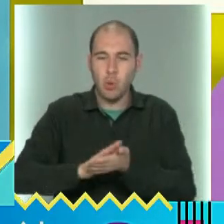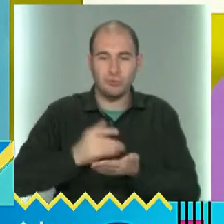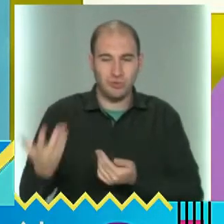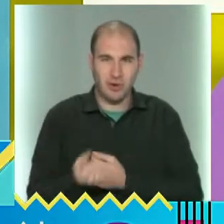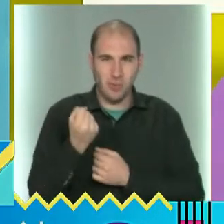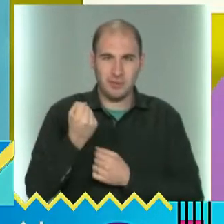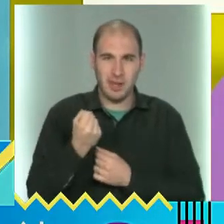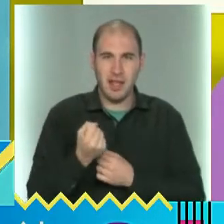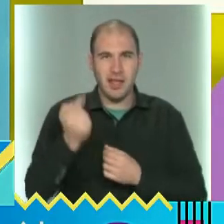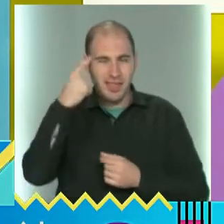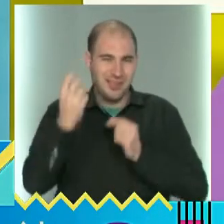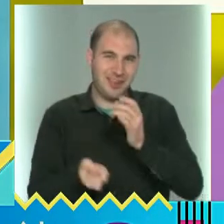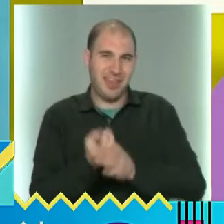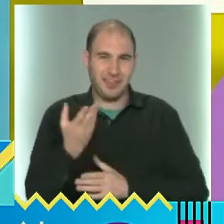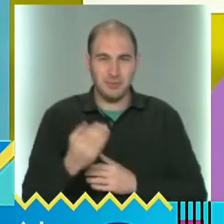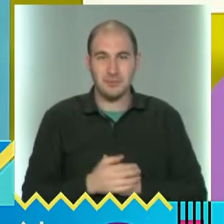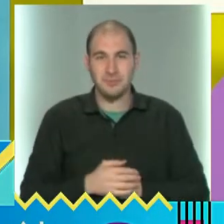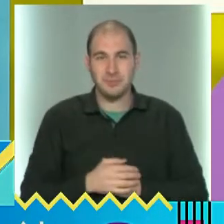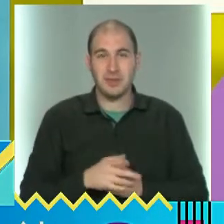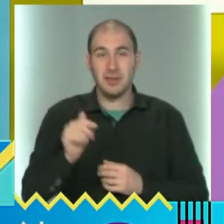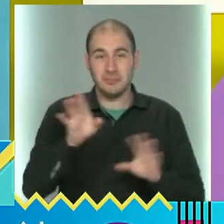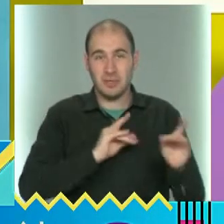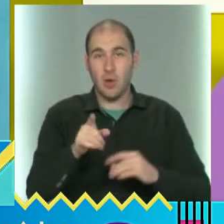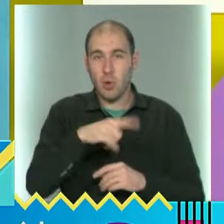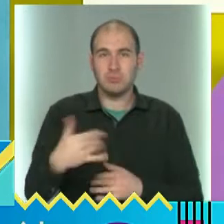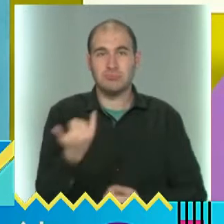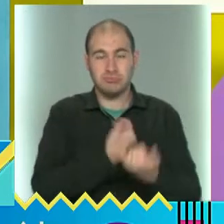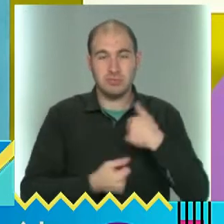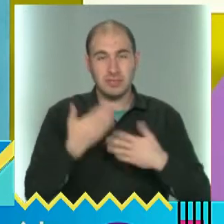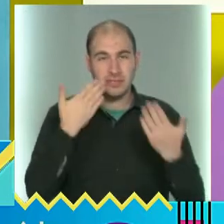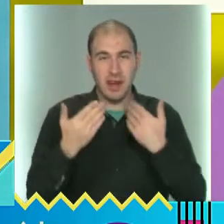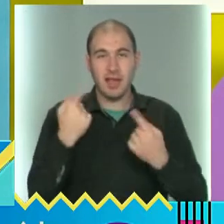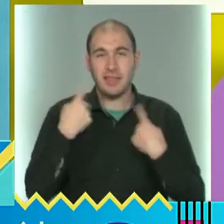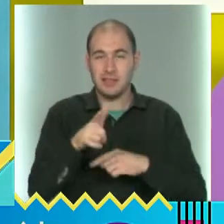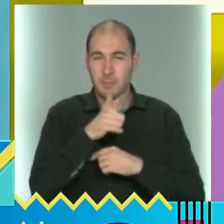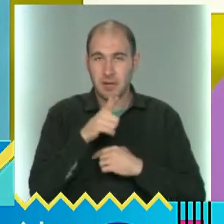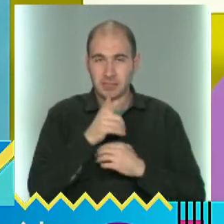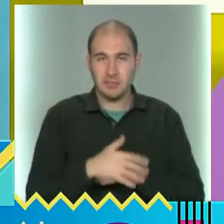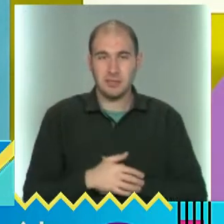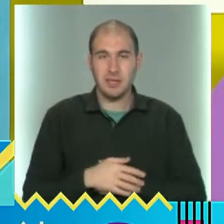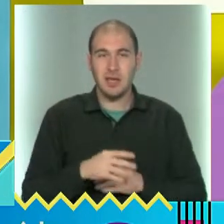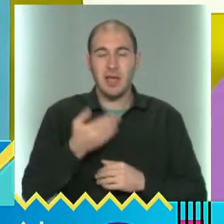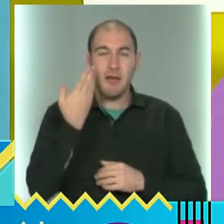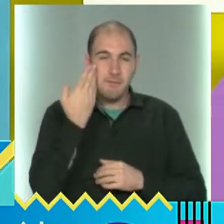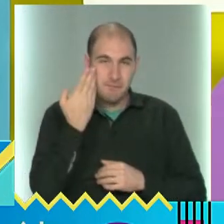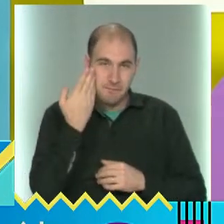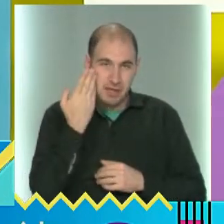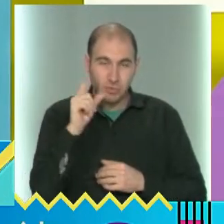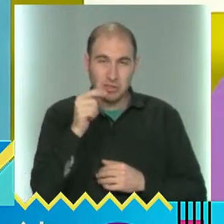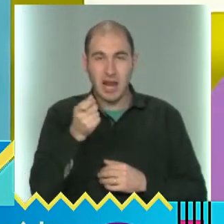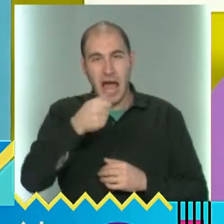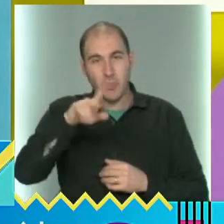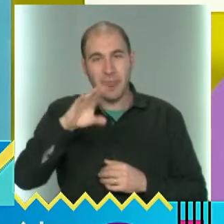solución, ¿sí? Creativamente. Nos invitamos a que ustedes participen de esta charla, estamos en Distintos Parecidos en nuestras redes sociales, en